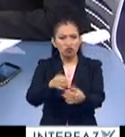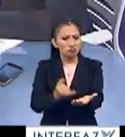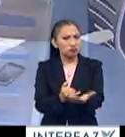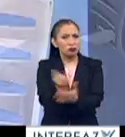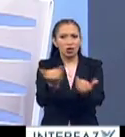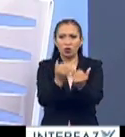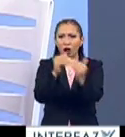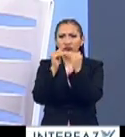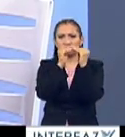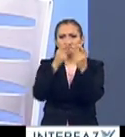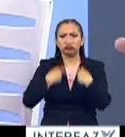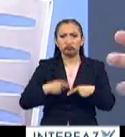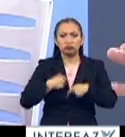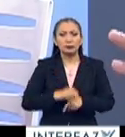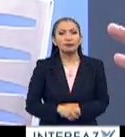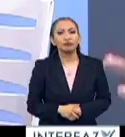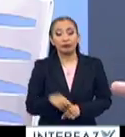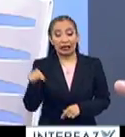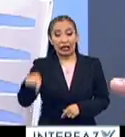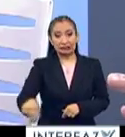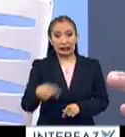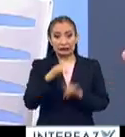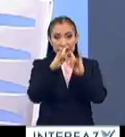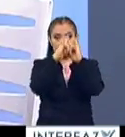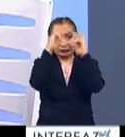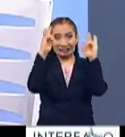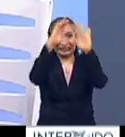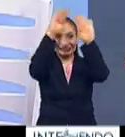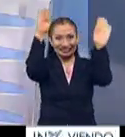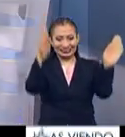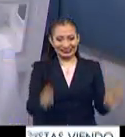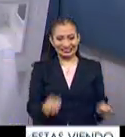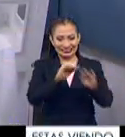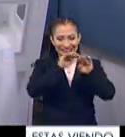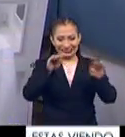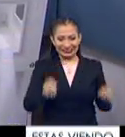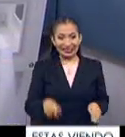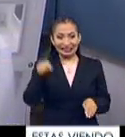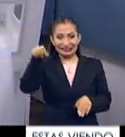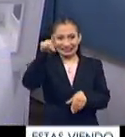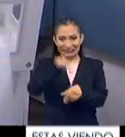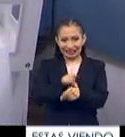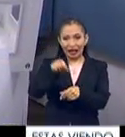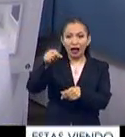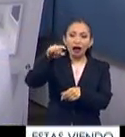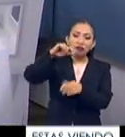toda la demás ciudadanía. ¿Eso quiere decir que estas casillas que podrían estar ese día